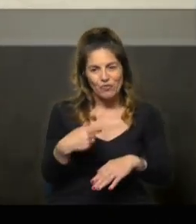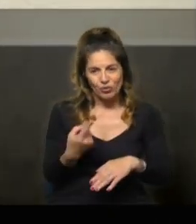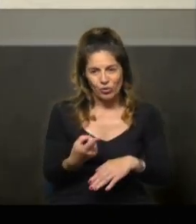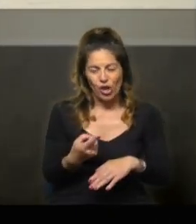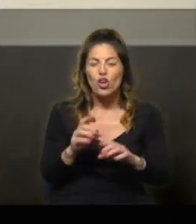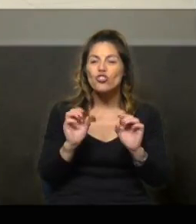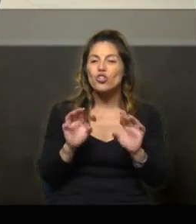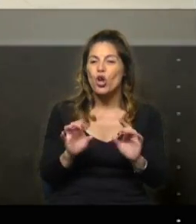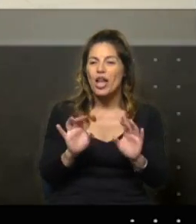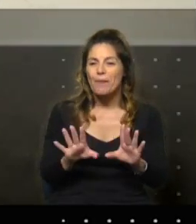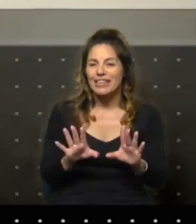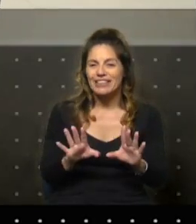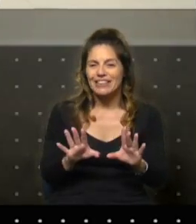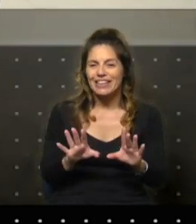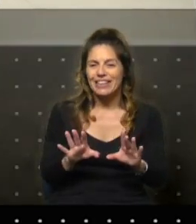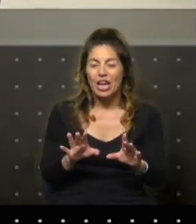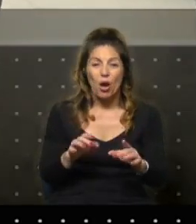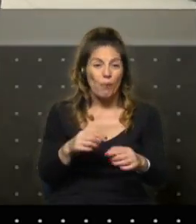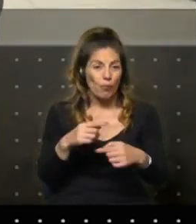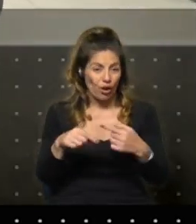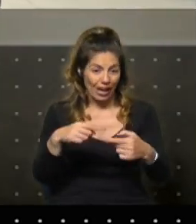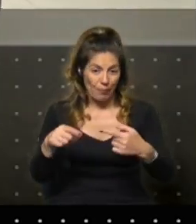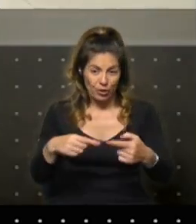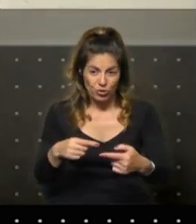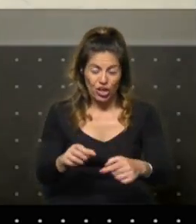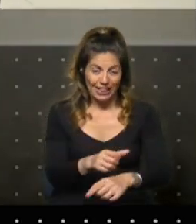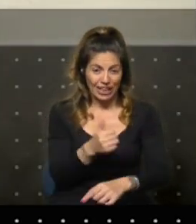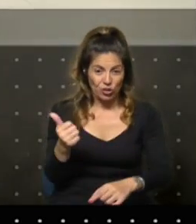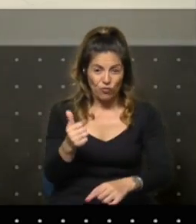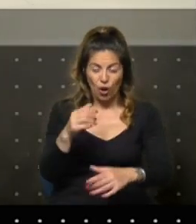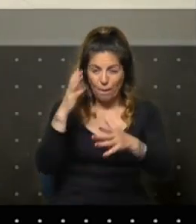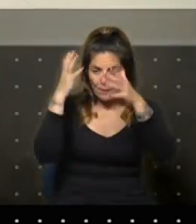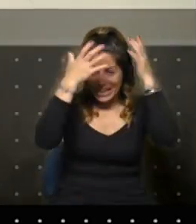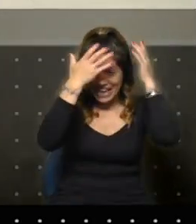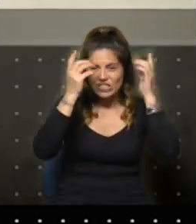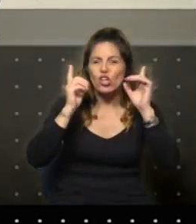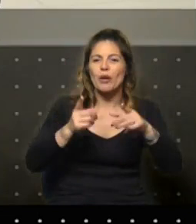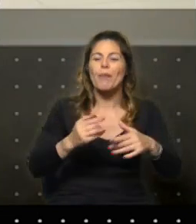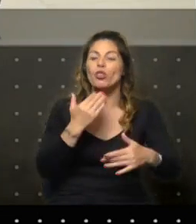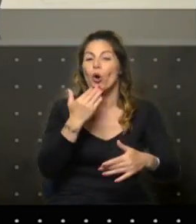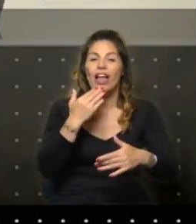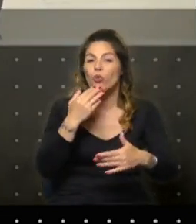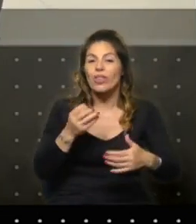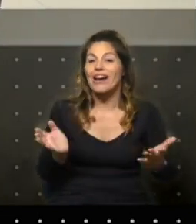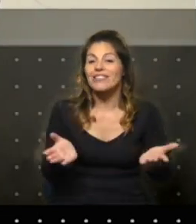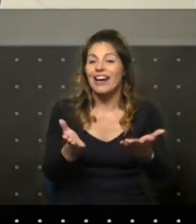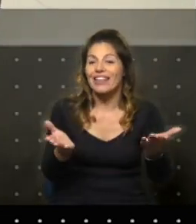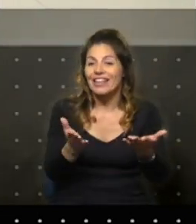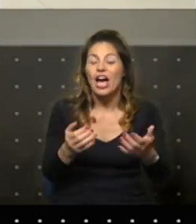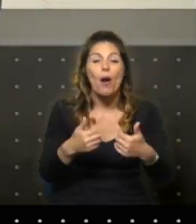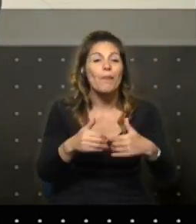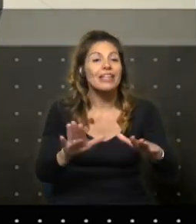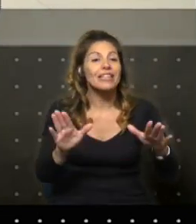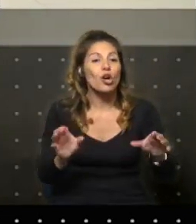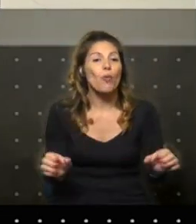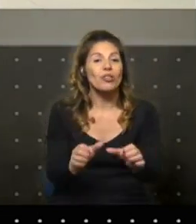solamente por los eos que va a tener Este triunfo de mi ley sino también por todas las dudas que se generan a partir de cómo se van a